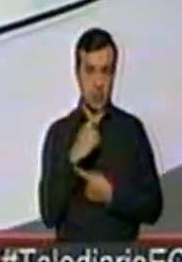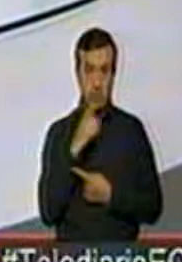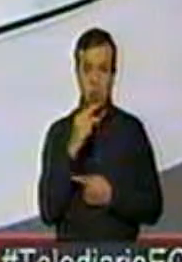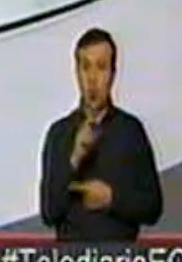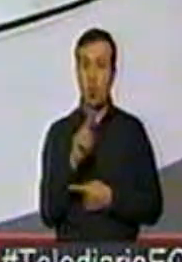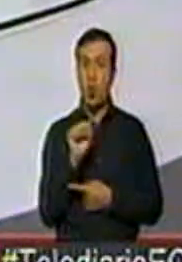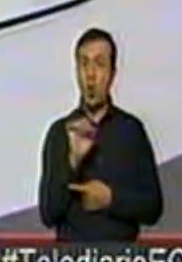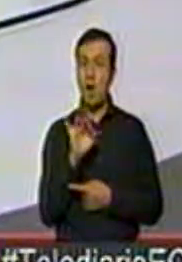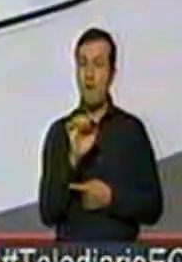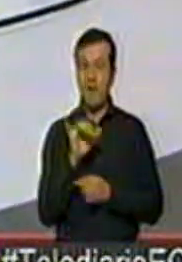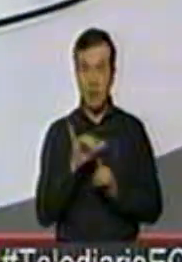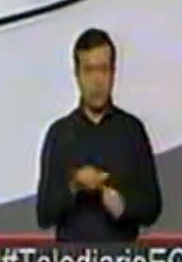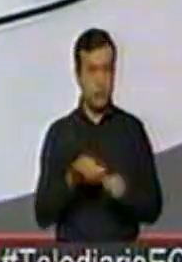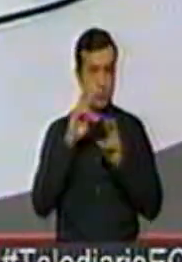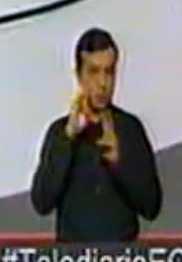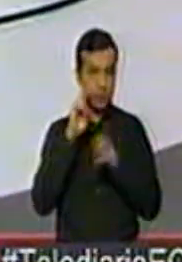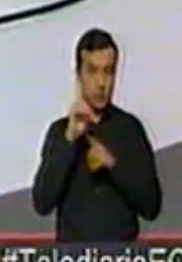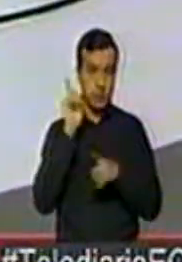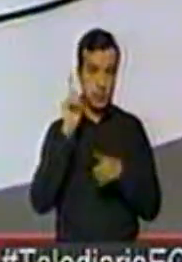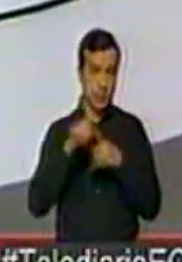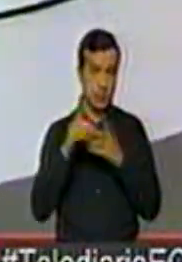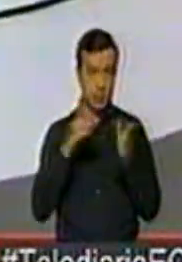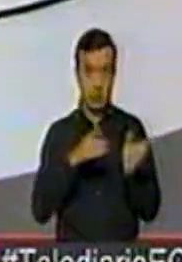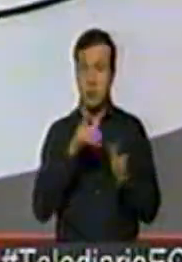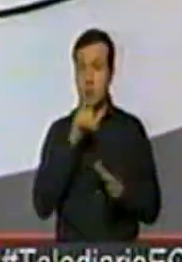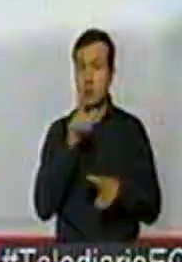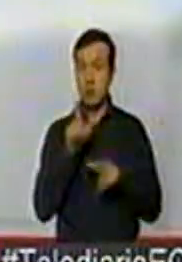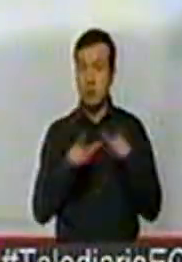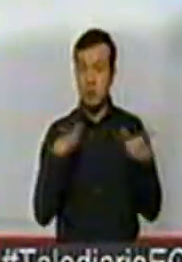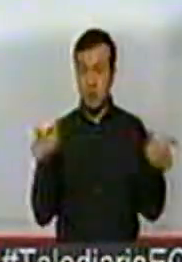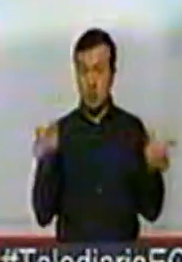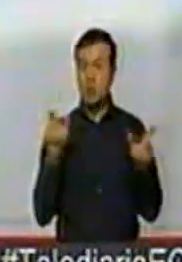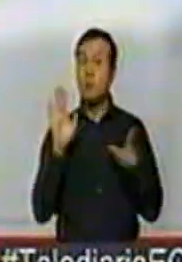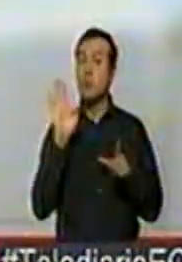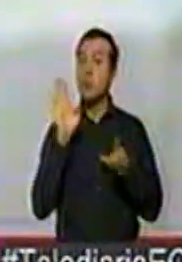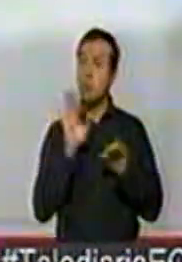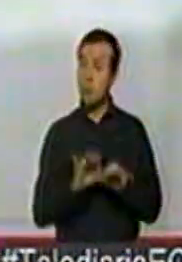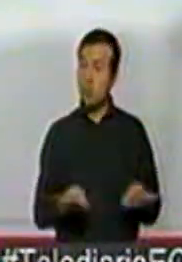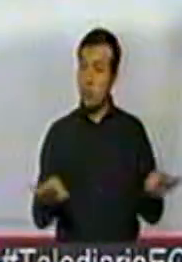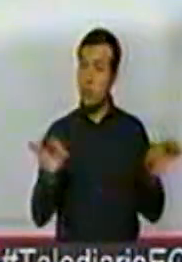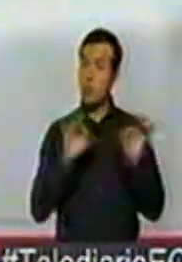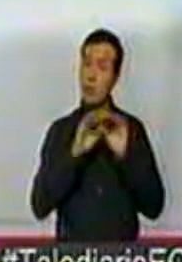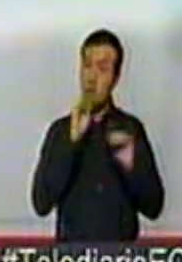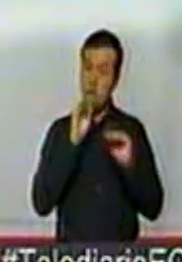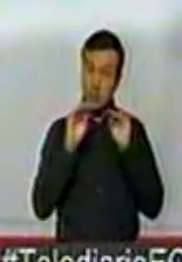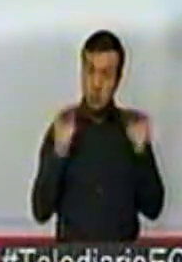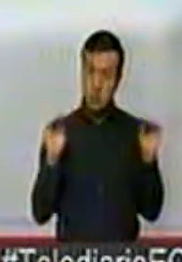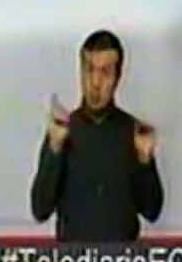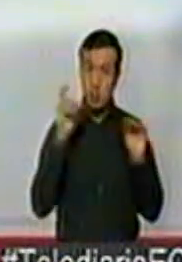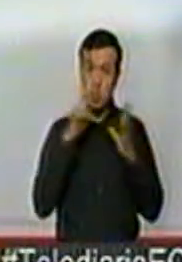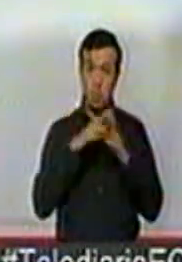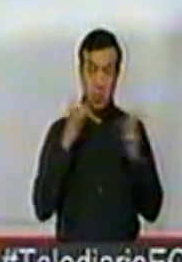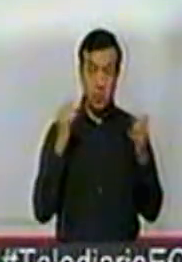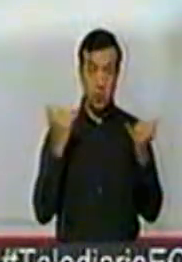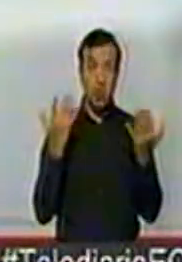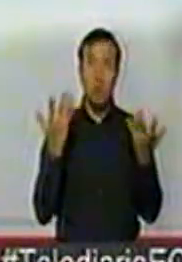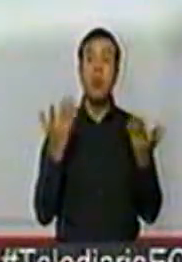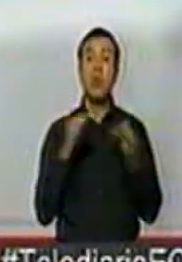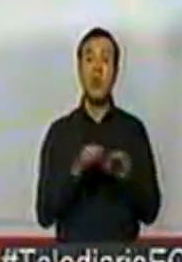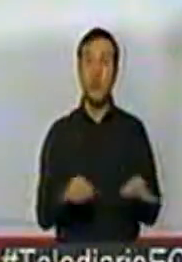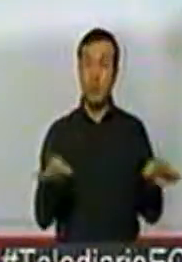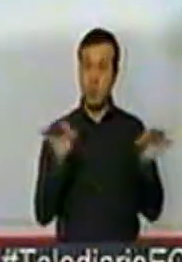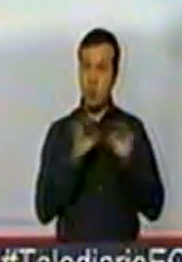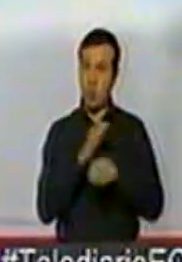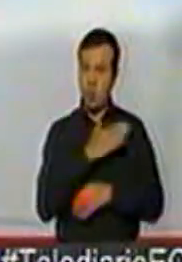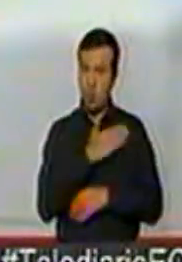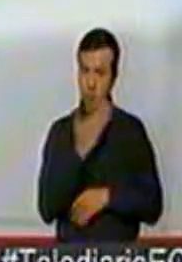UAFE continuar con la investigación y llegar a determinar responsables. Pero creo que es muy importante, Sofía, que nosotros entendamos que ya es el momento de confiar